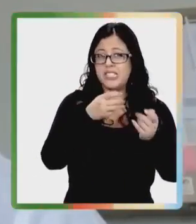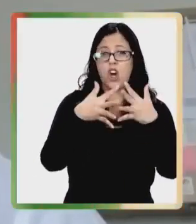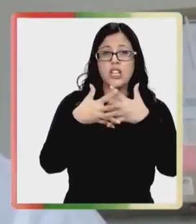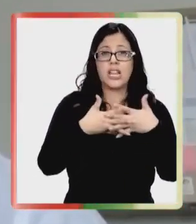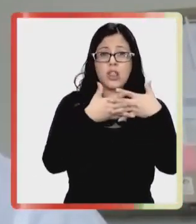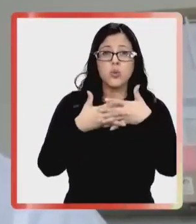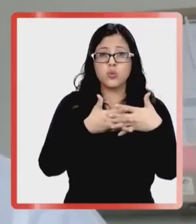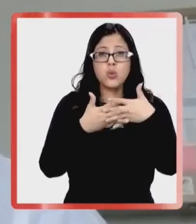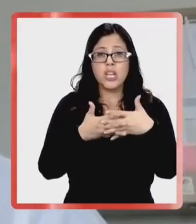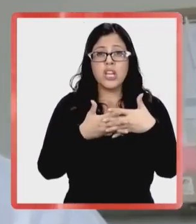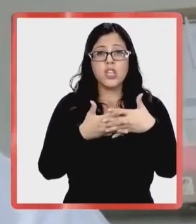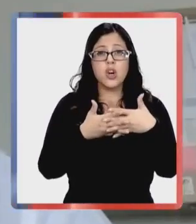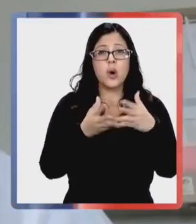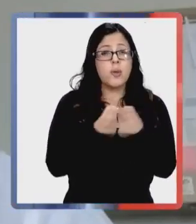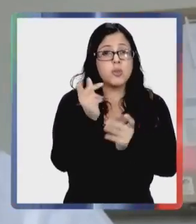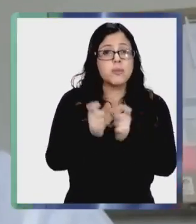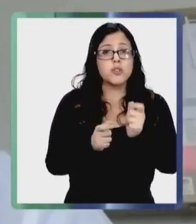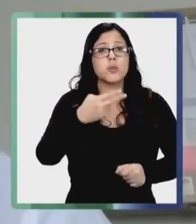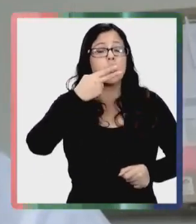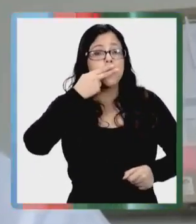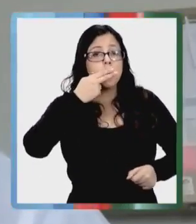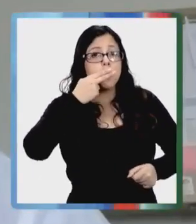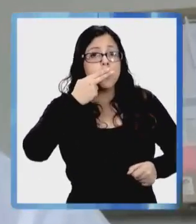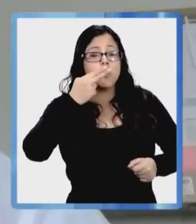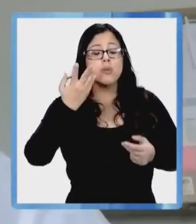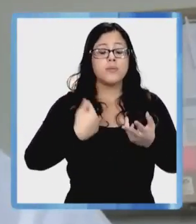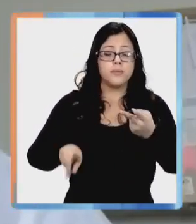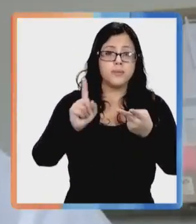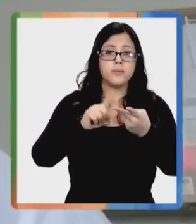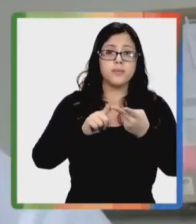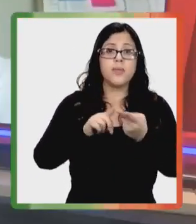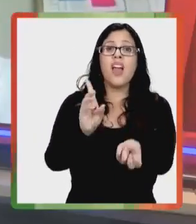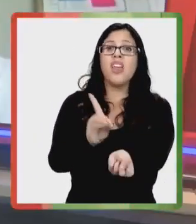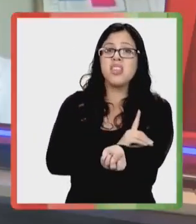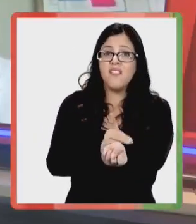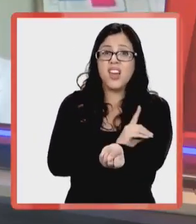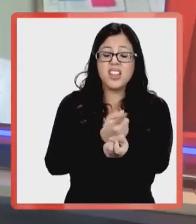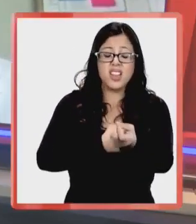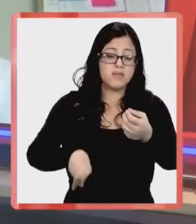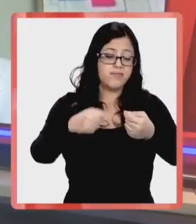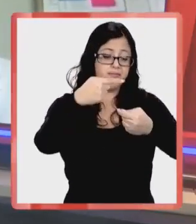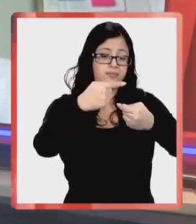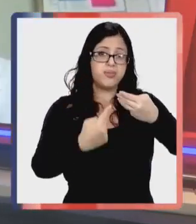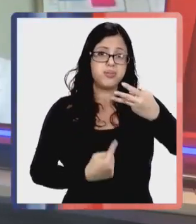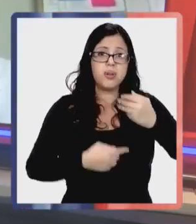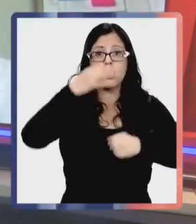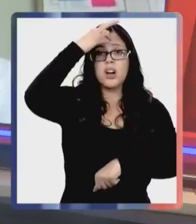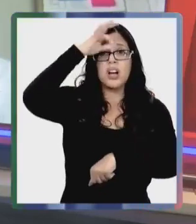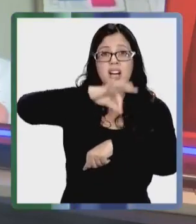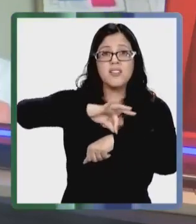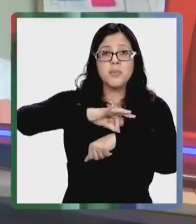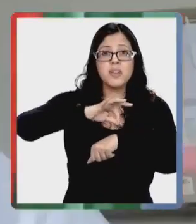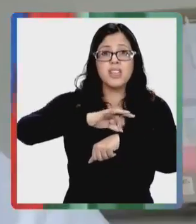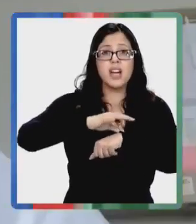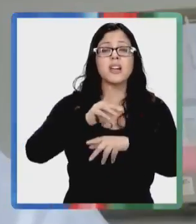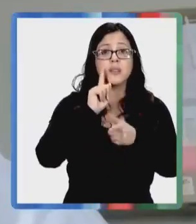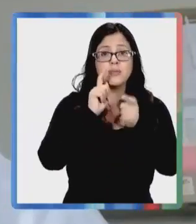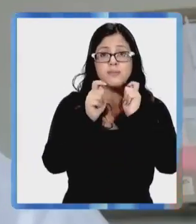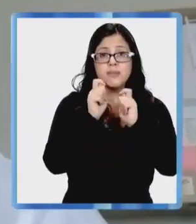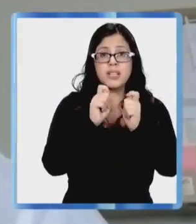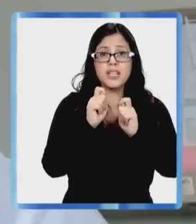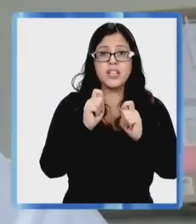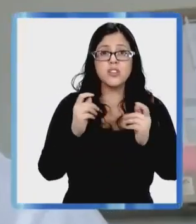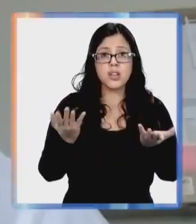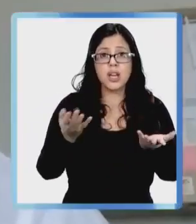poco más. Tenemos alta tasa de fumadores, tenemos una alta tasa de diabetes, todas enfermedades que producen